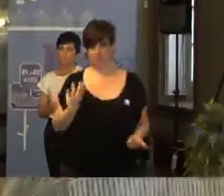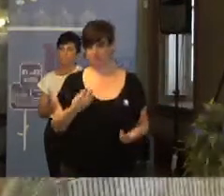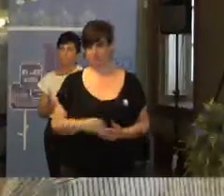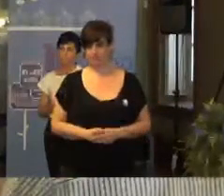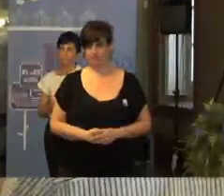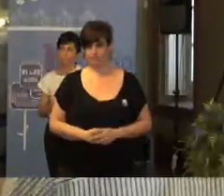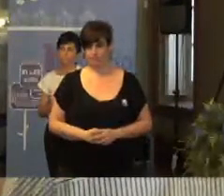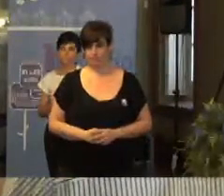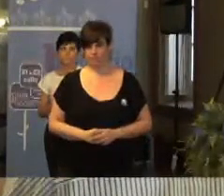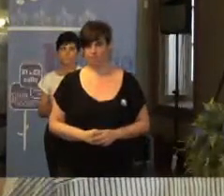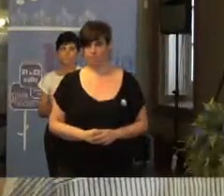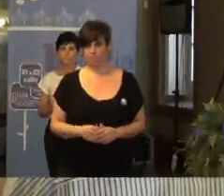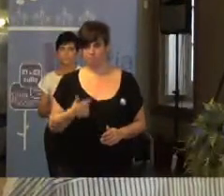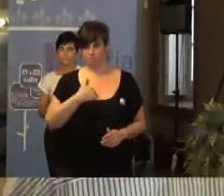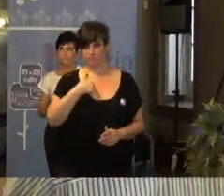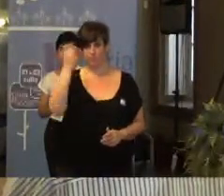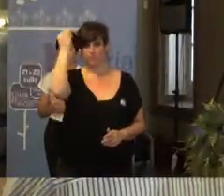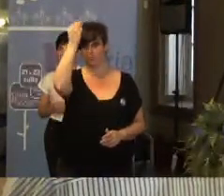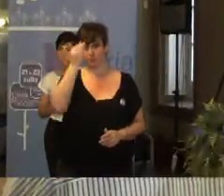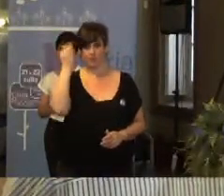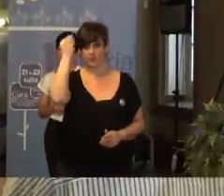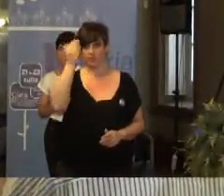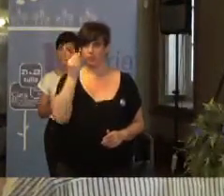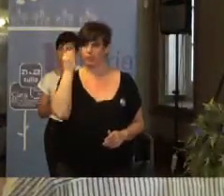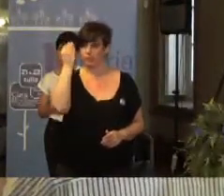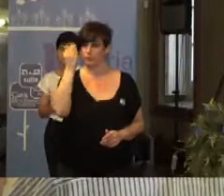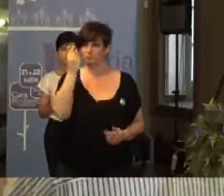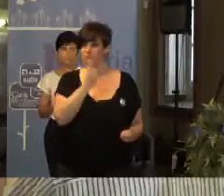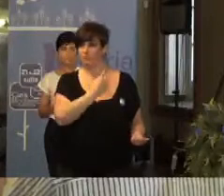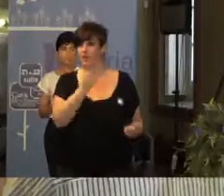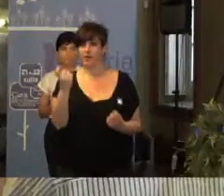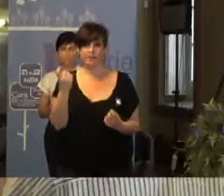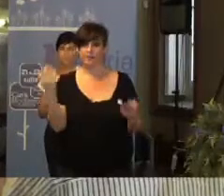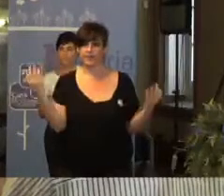Morena. E eu penso que para eso fai falta